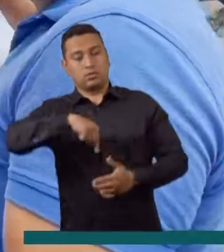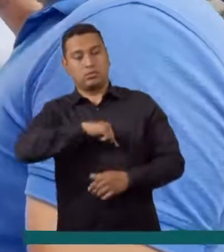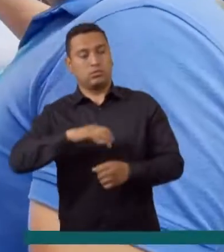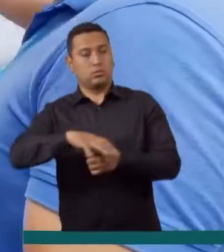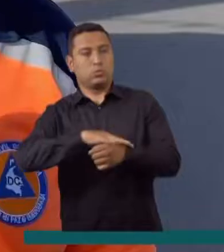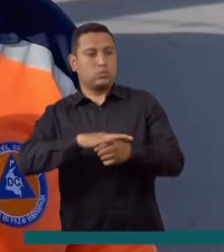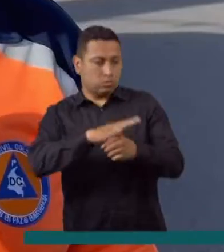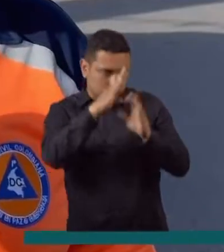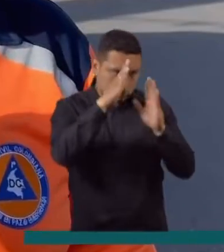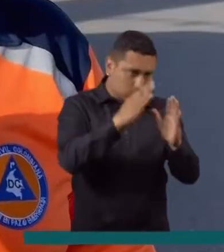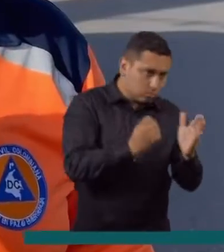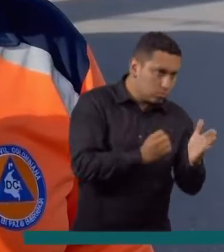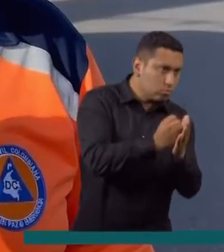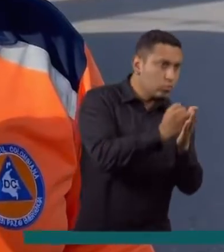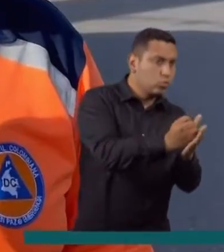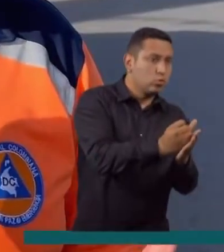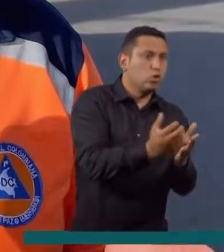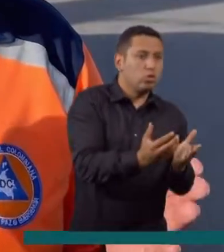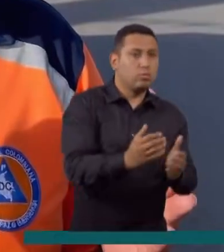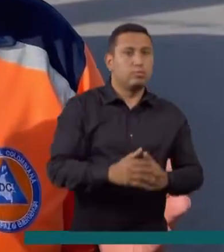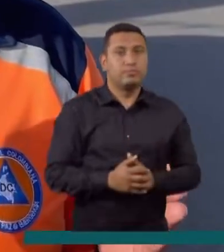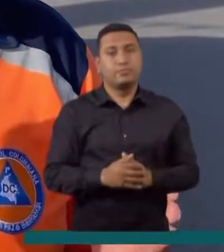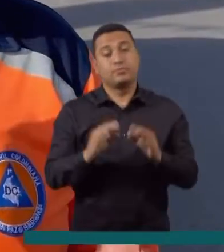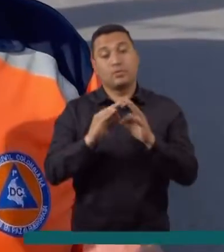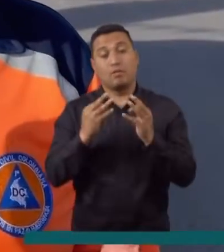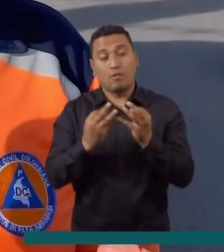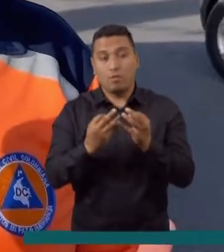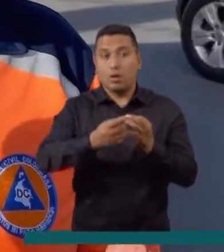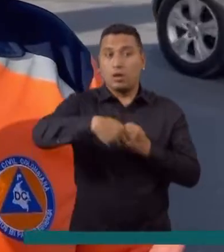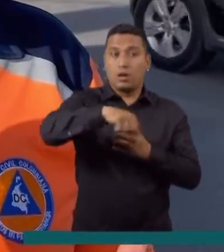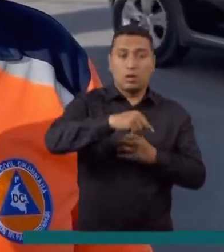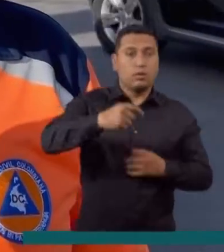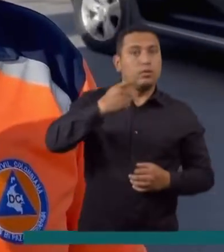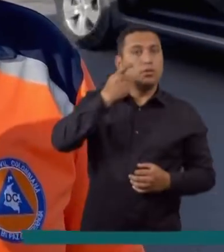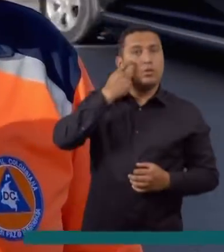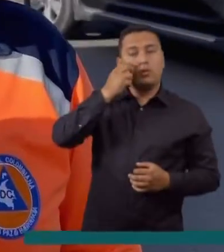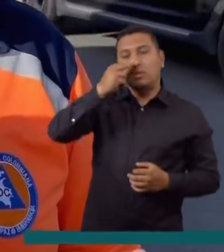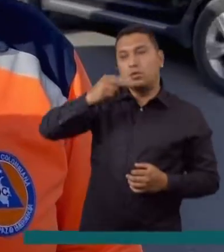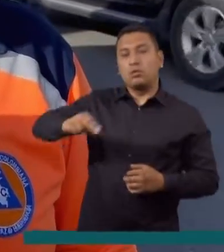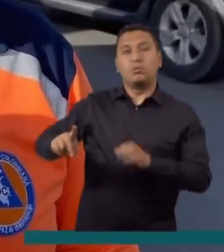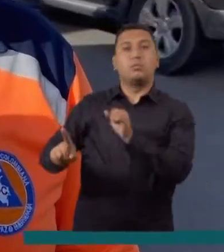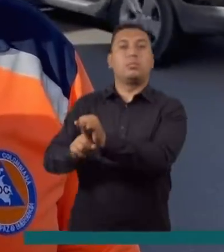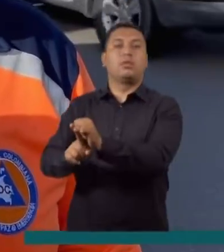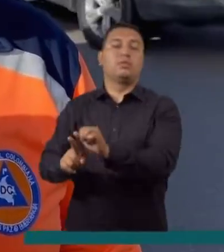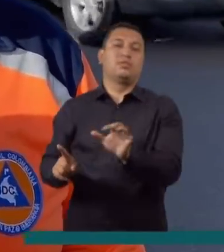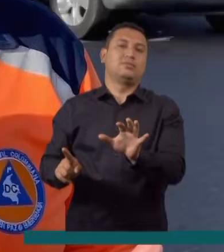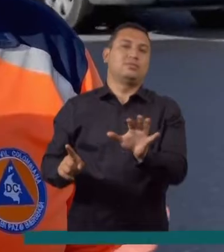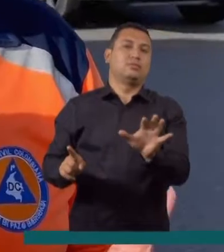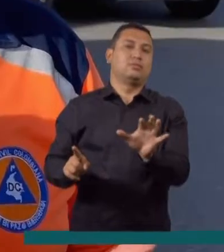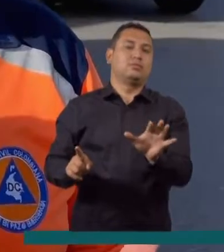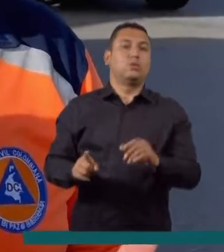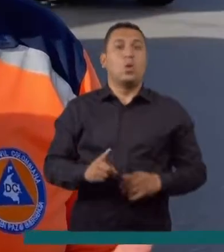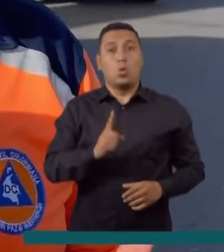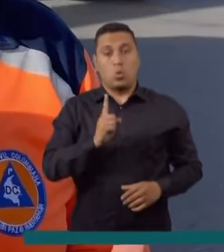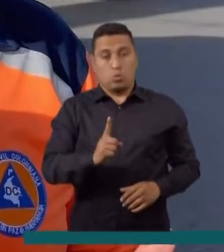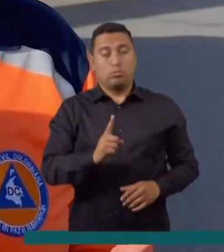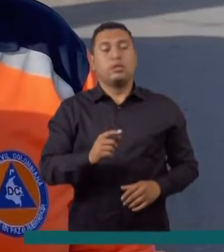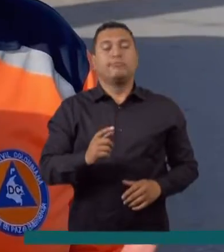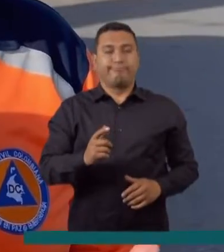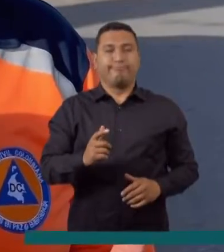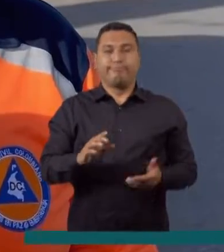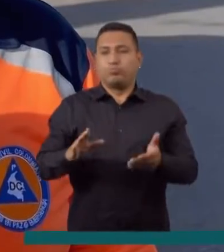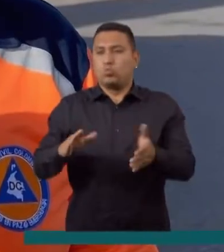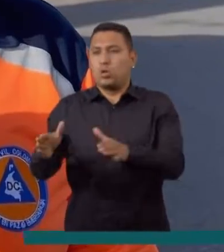socorro. Le recomendamos a las familias que no descuiden a sus hijos. ¿Por qué? Porque donde hemos tenido